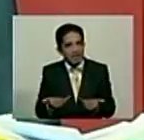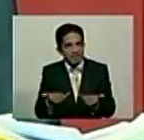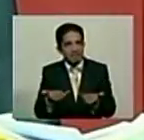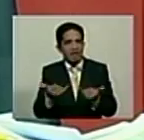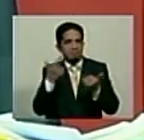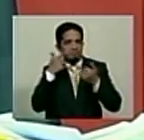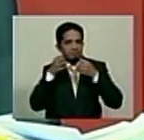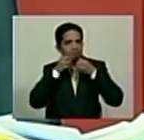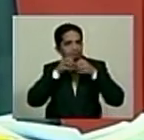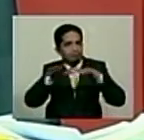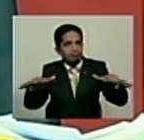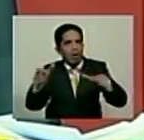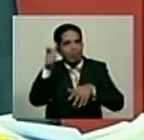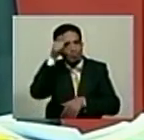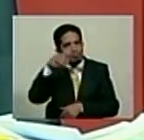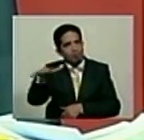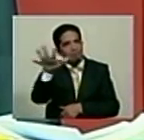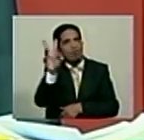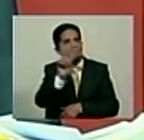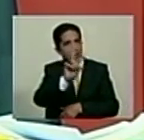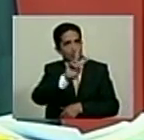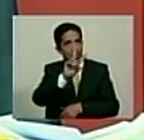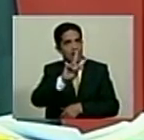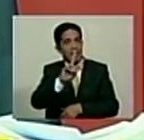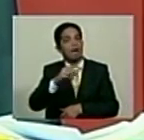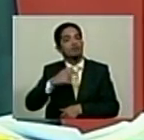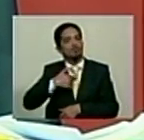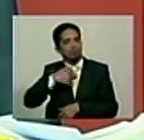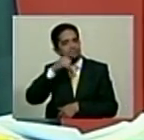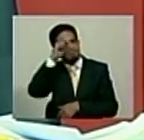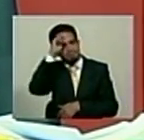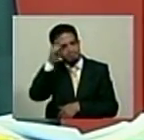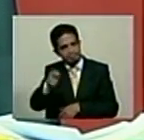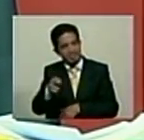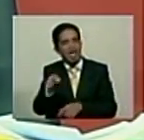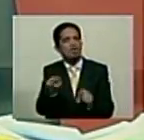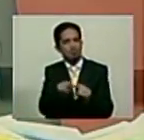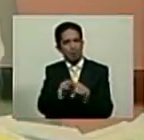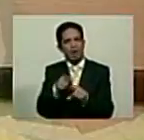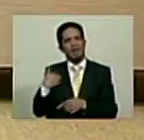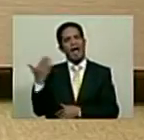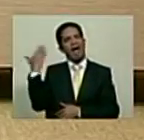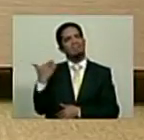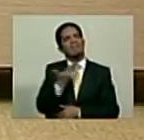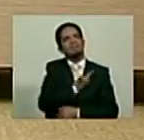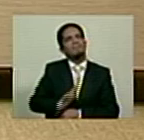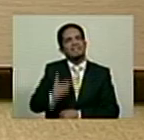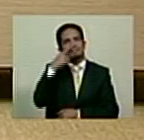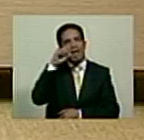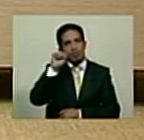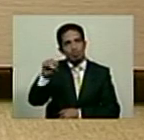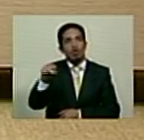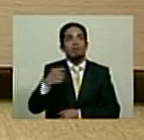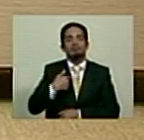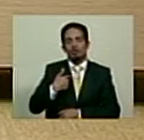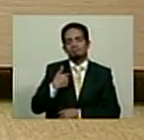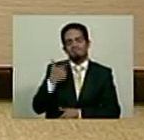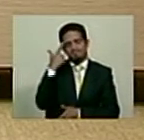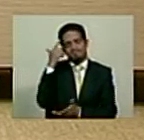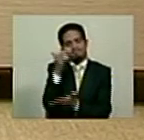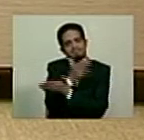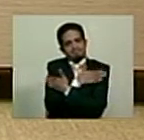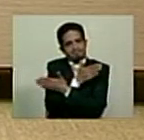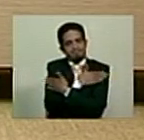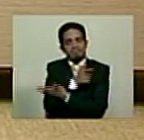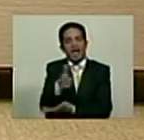Venezuela, hacer un reconocimiento, tal como ya lo ha hecho nuestro presidente de la República, un reconocimiento muy especial a la